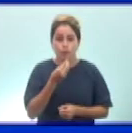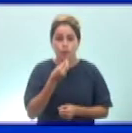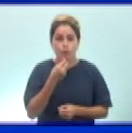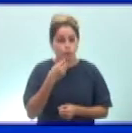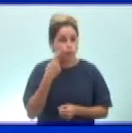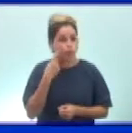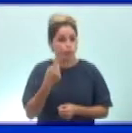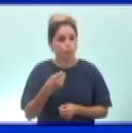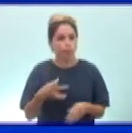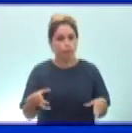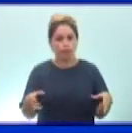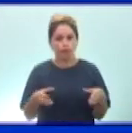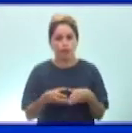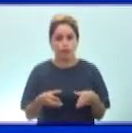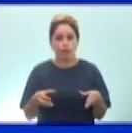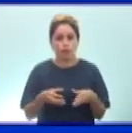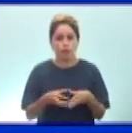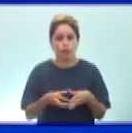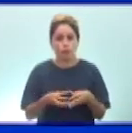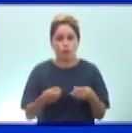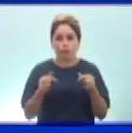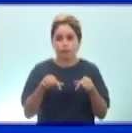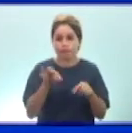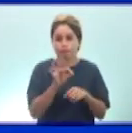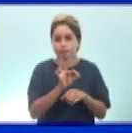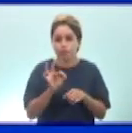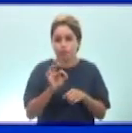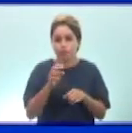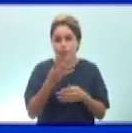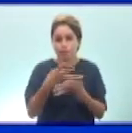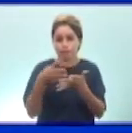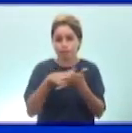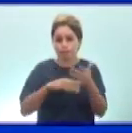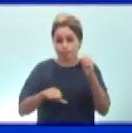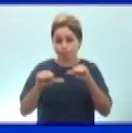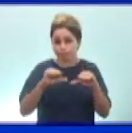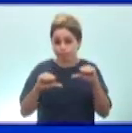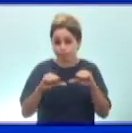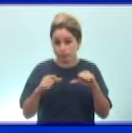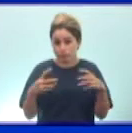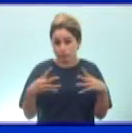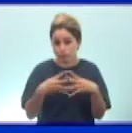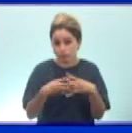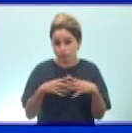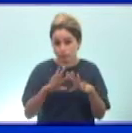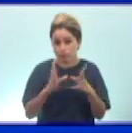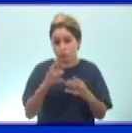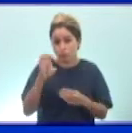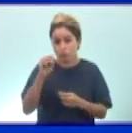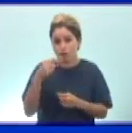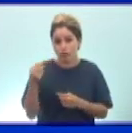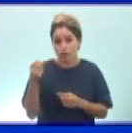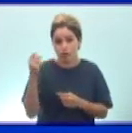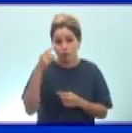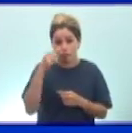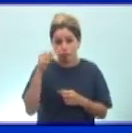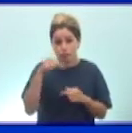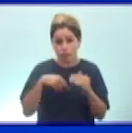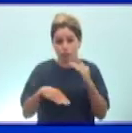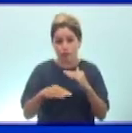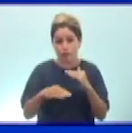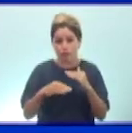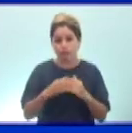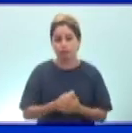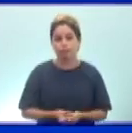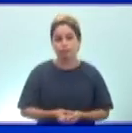grupo en que se encontraba ubicado este elemento que coincidía con la totalidad de electrones del último nivel de energía.